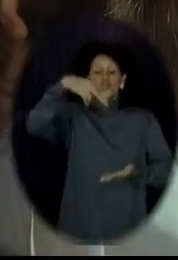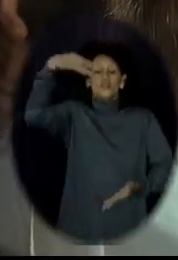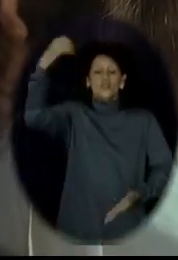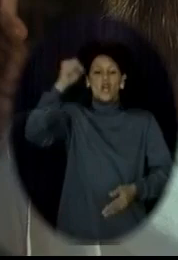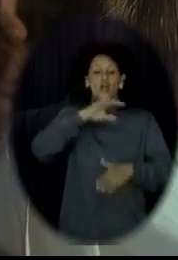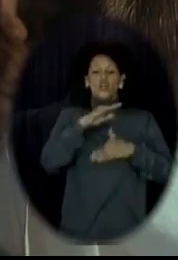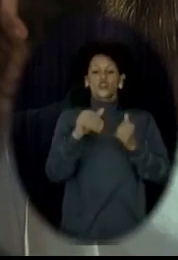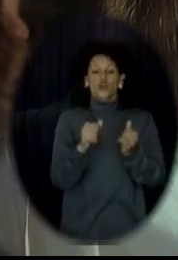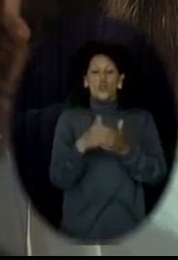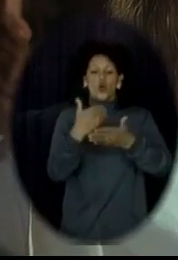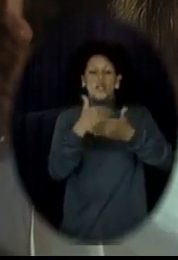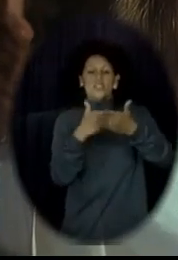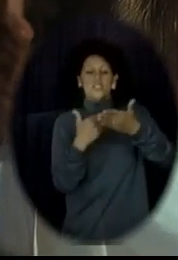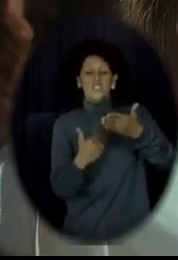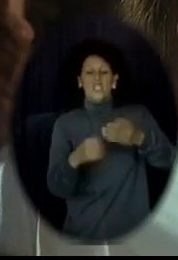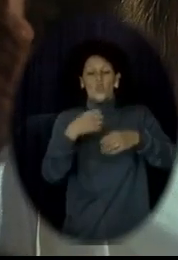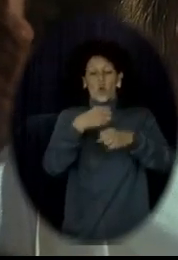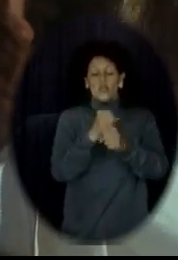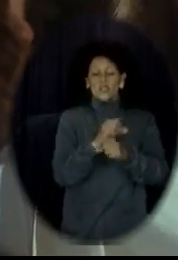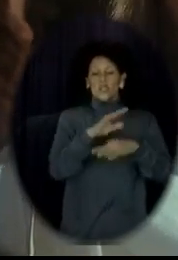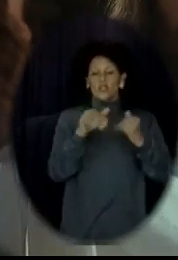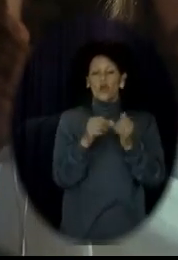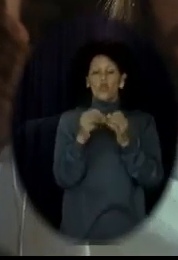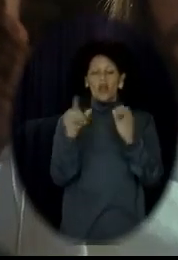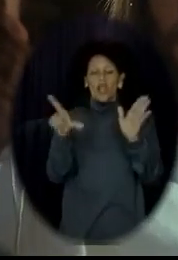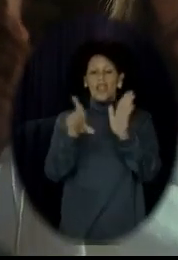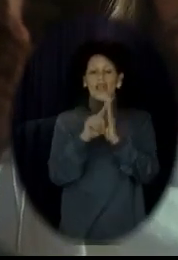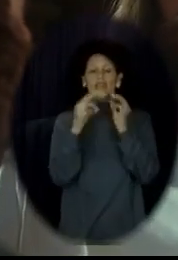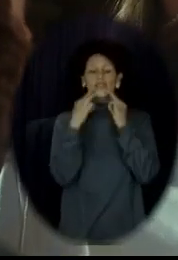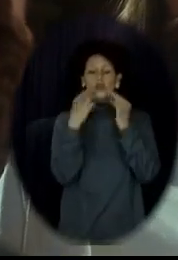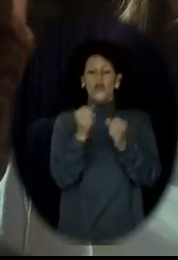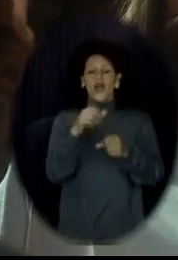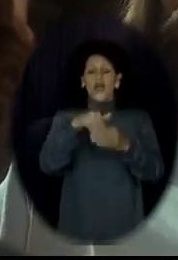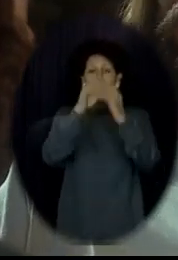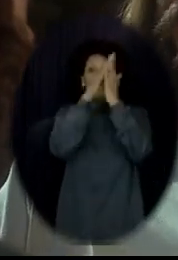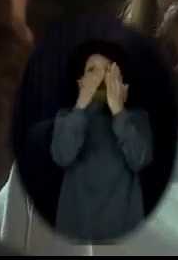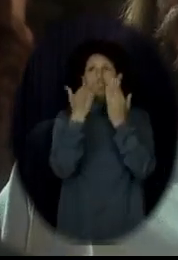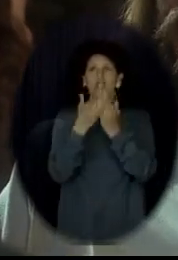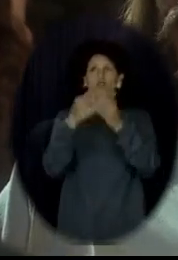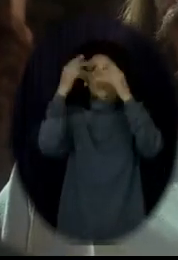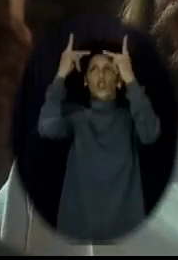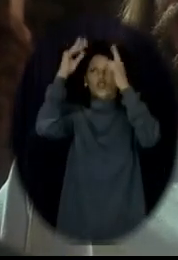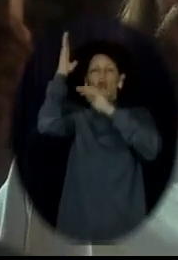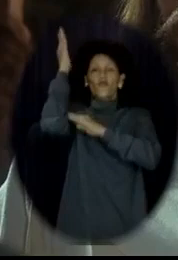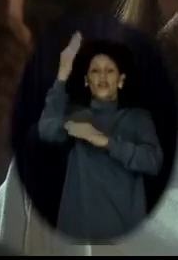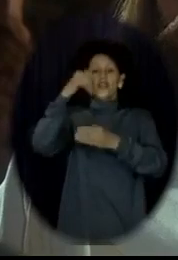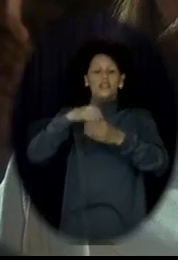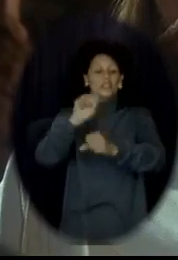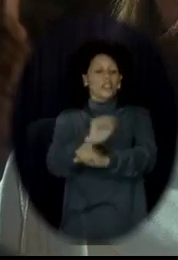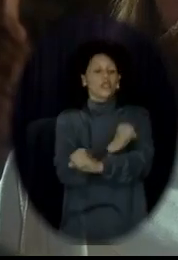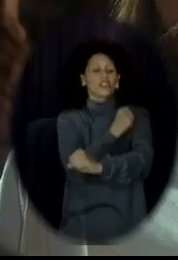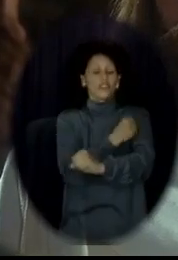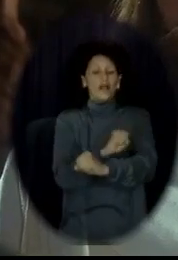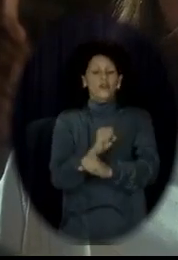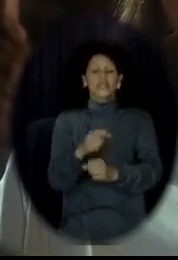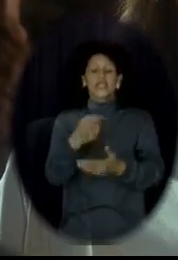anunciado. Que había de cumplirse todo lo que está escrito de mí en la ley de Moisés, en los profetas y los salmos.